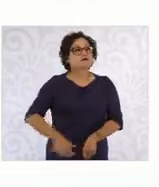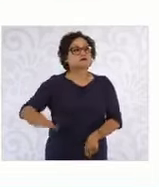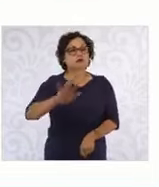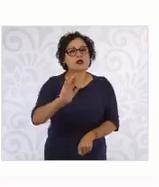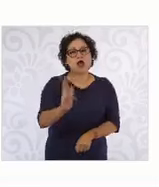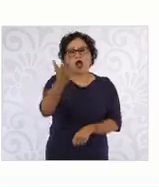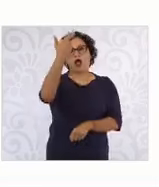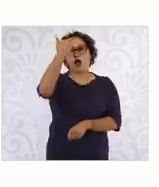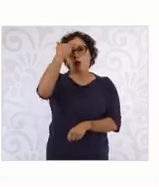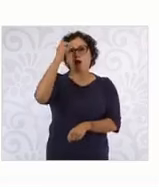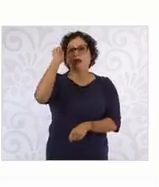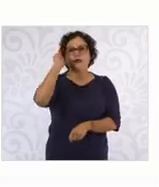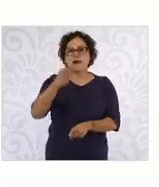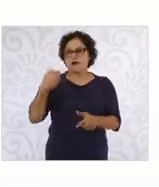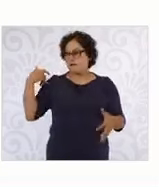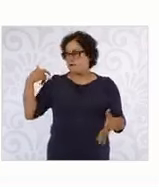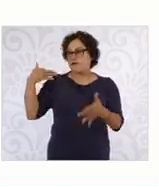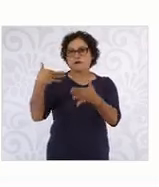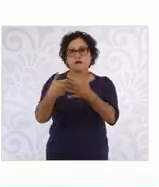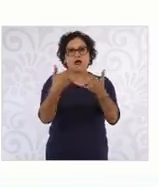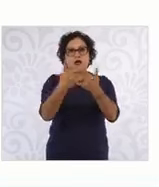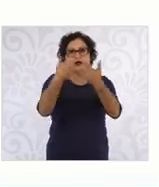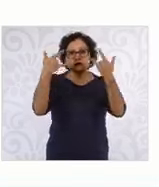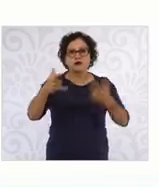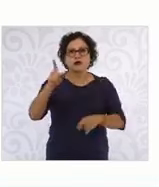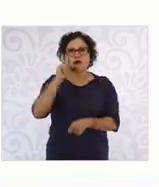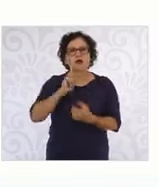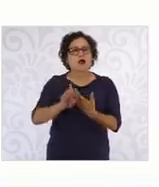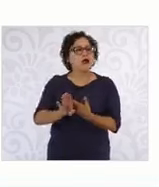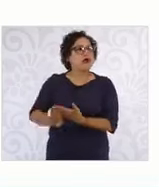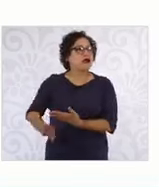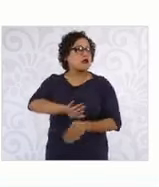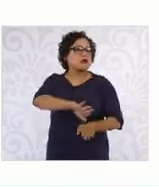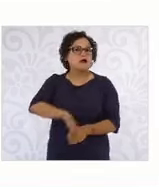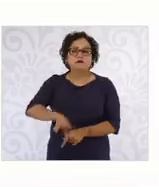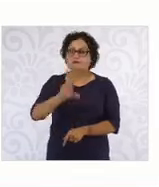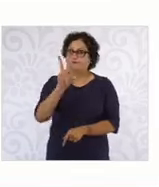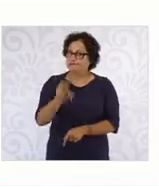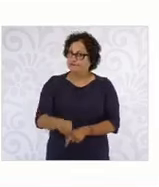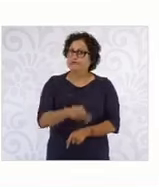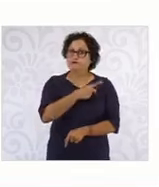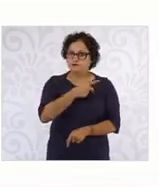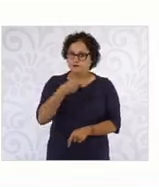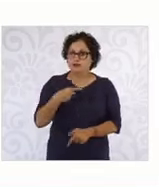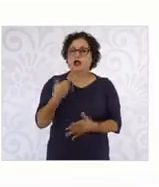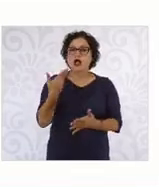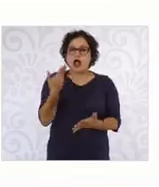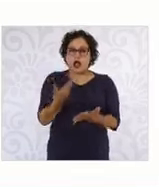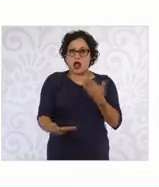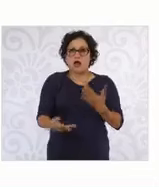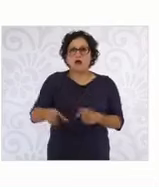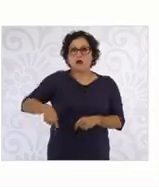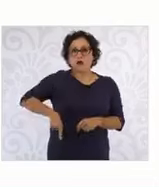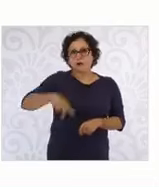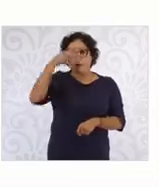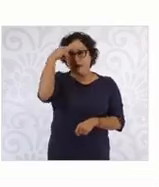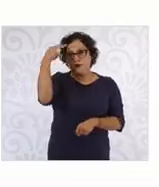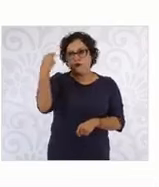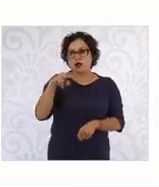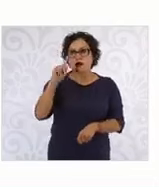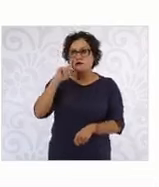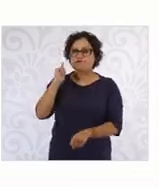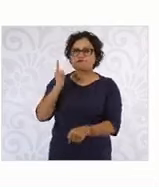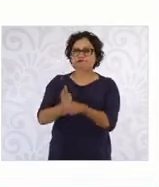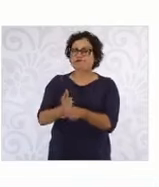estado pues con mayor exclusión y violencias y el Estado mexicano lo reconoce y refuerza el combate hacia